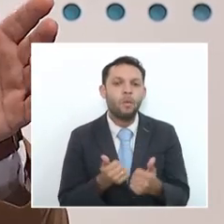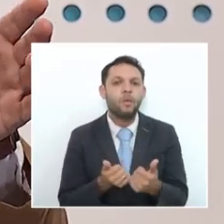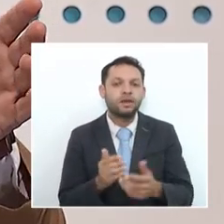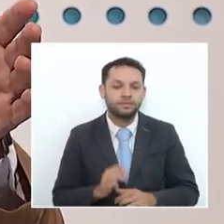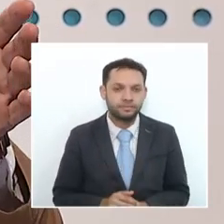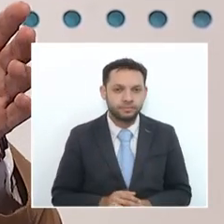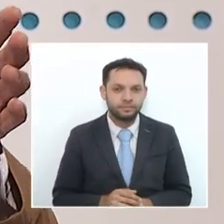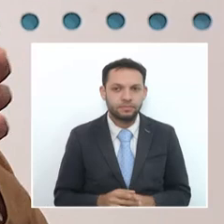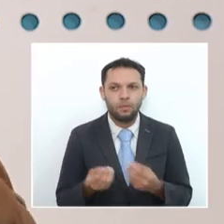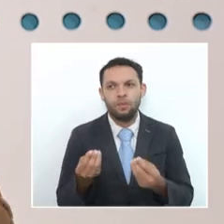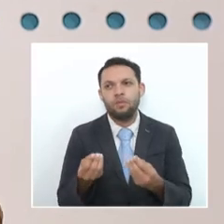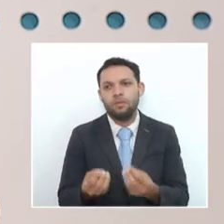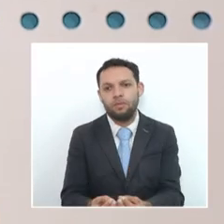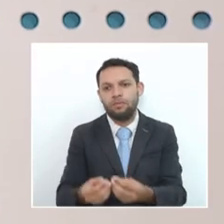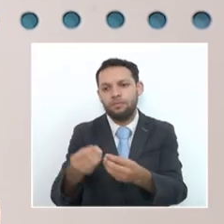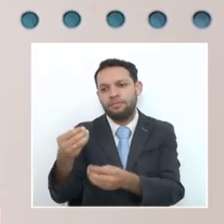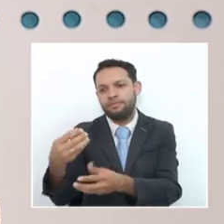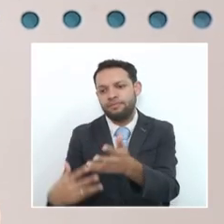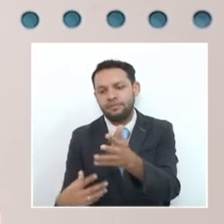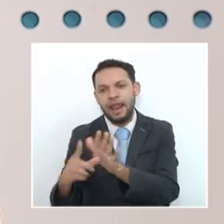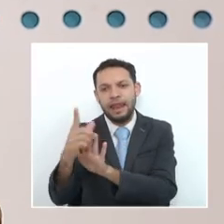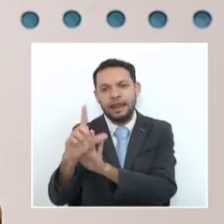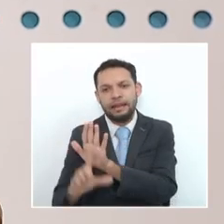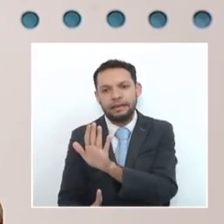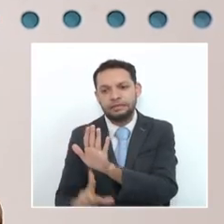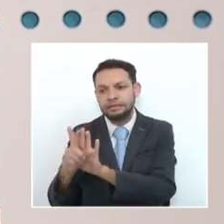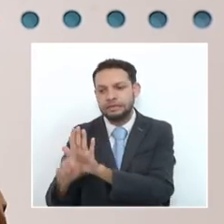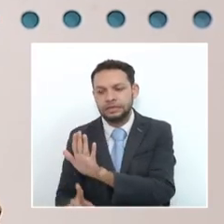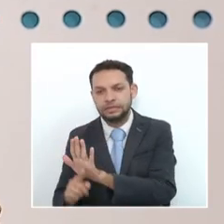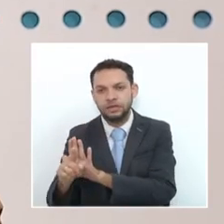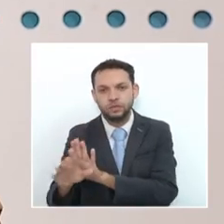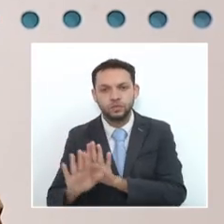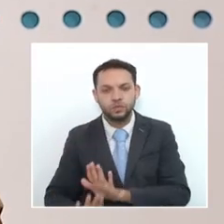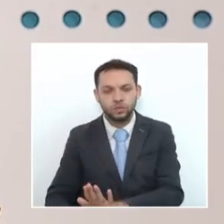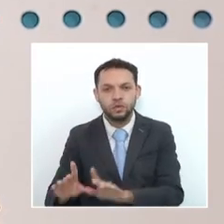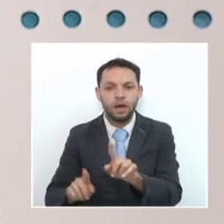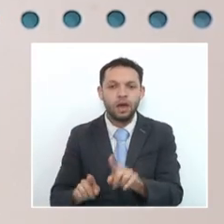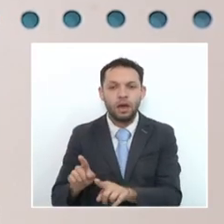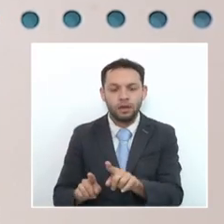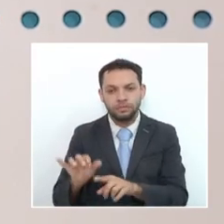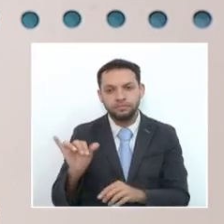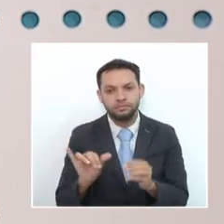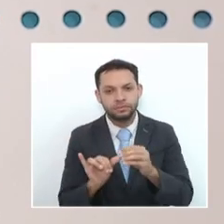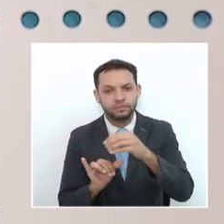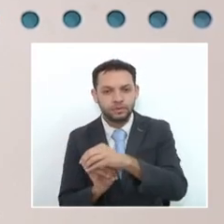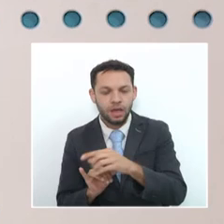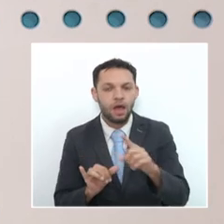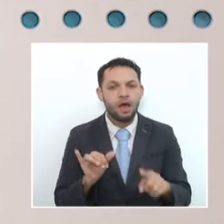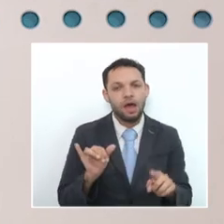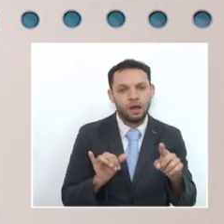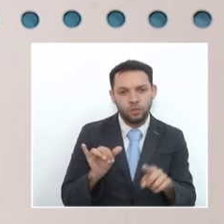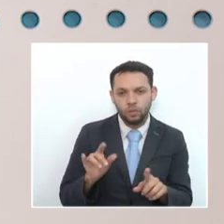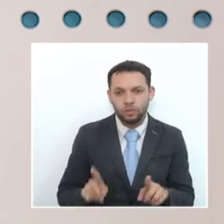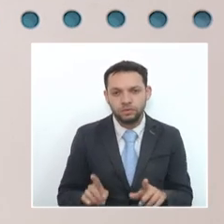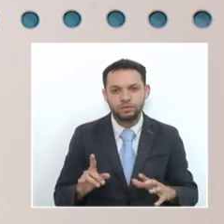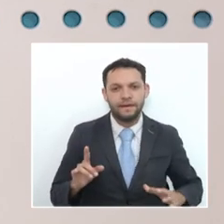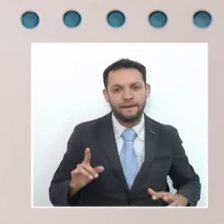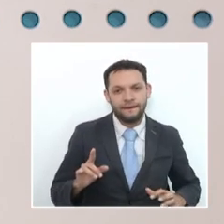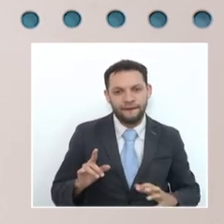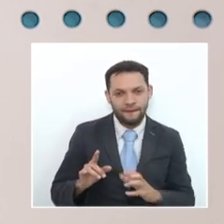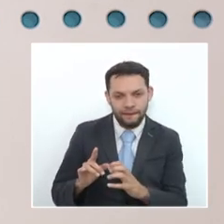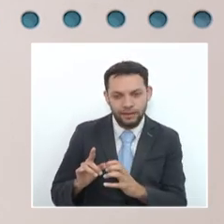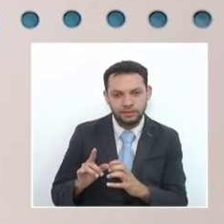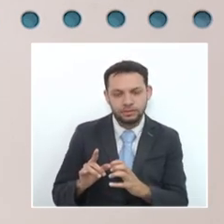del papiloma. Y hay que poder ponerle el apellido a ese virus, porque hay unos que son cancerígenos, muy